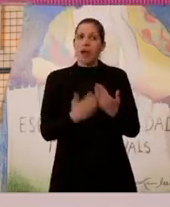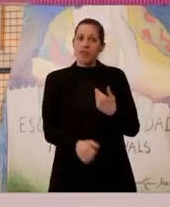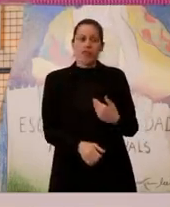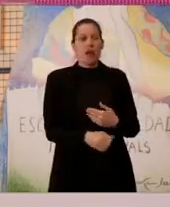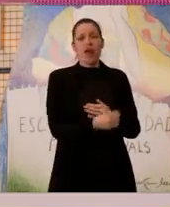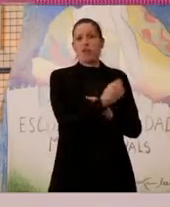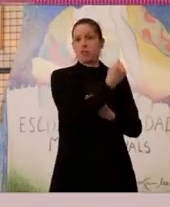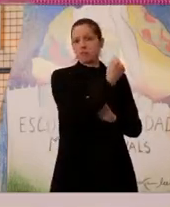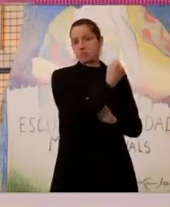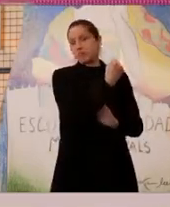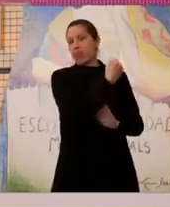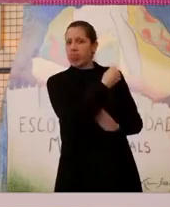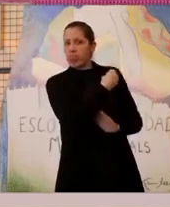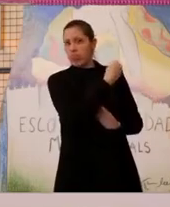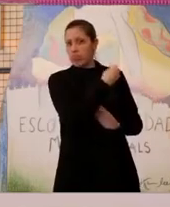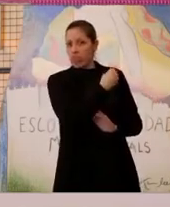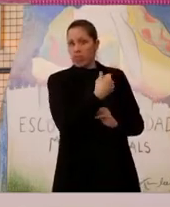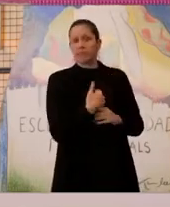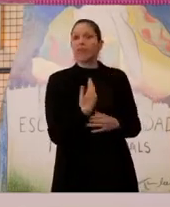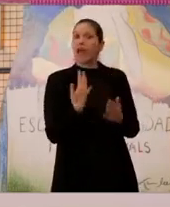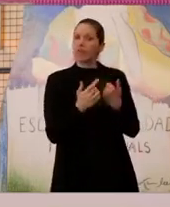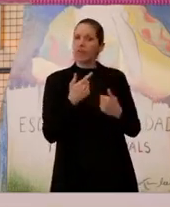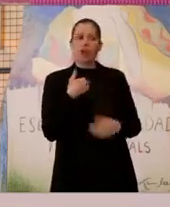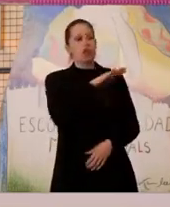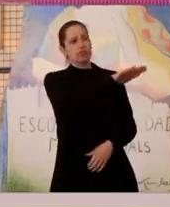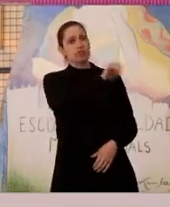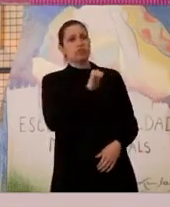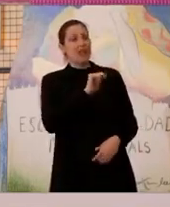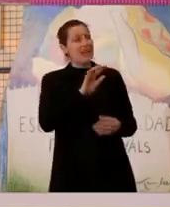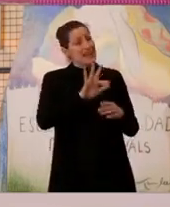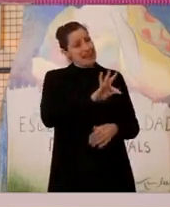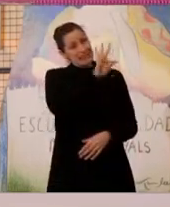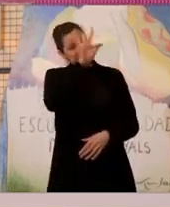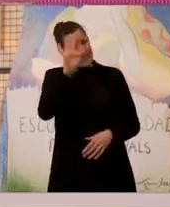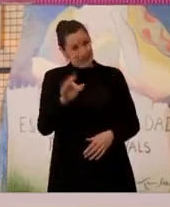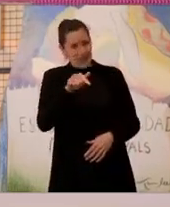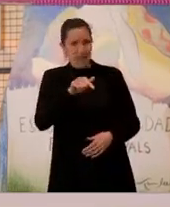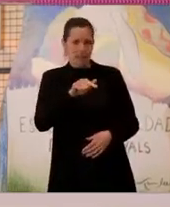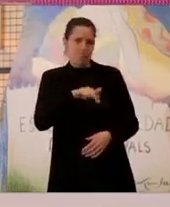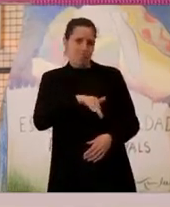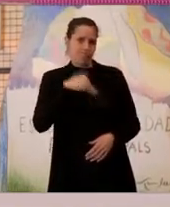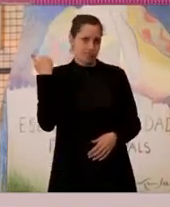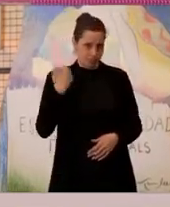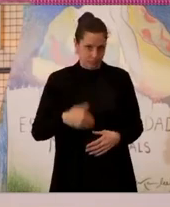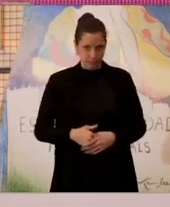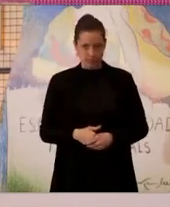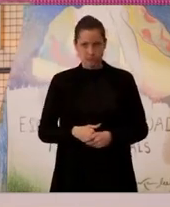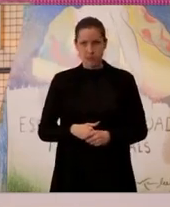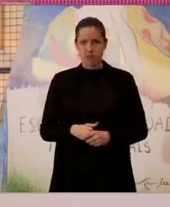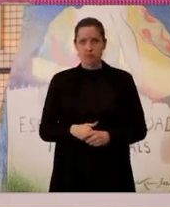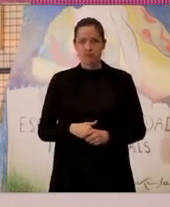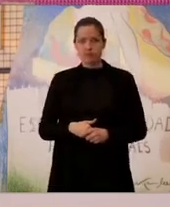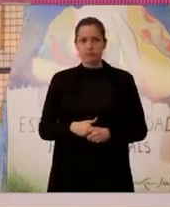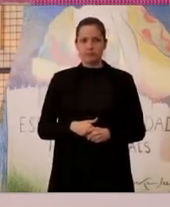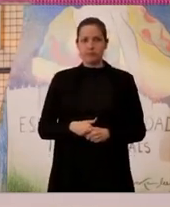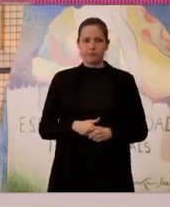por encima y lo tuve que llamar y le dije la próxima vez Te corto el cuello y a mí me molesta mucho